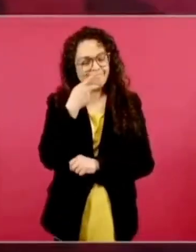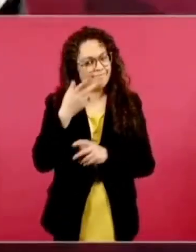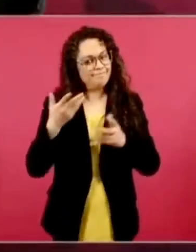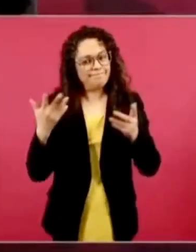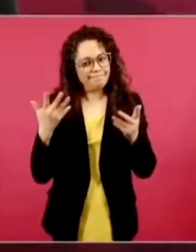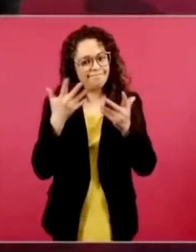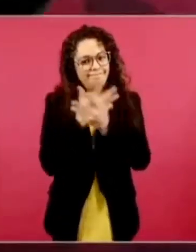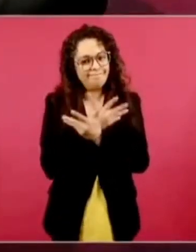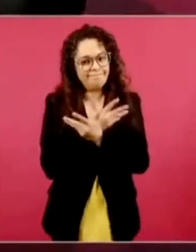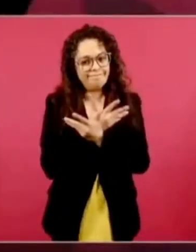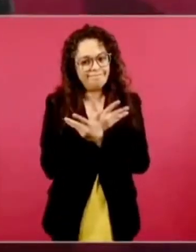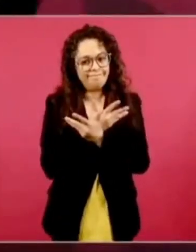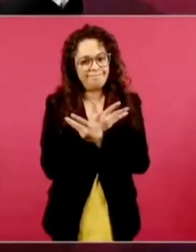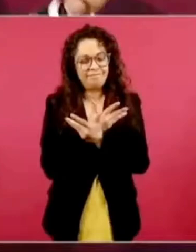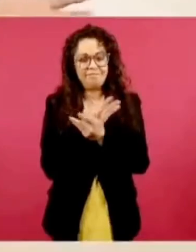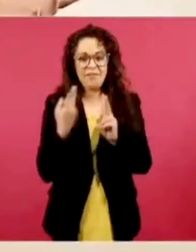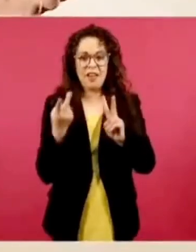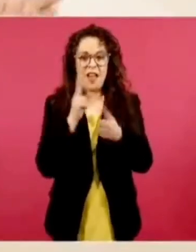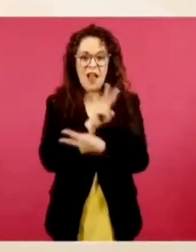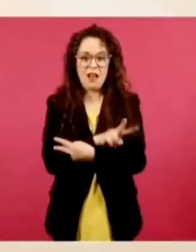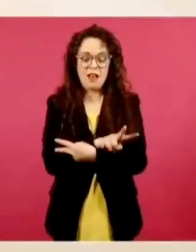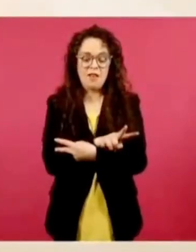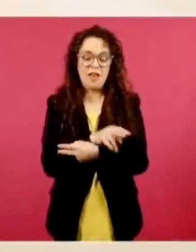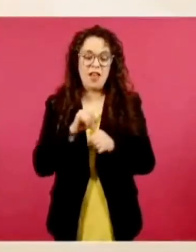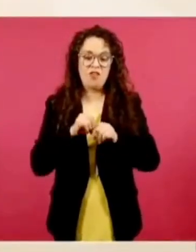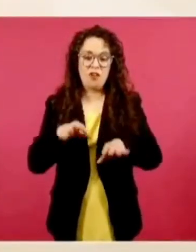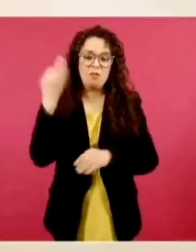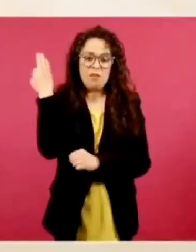son medios de desinformación o de manipulación,